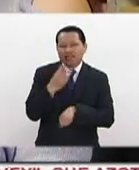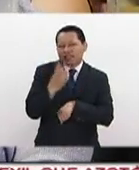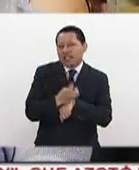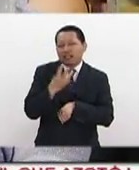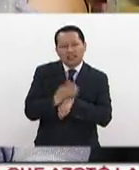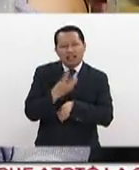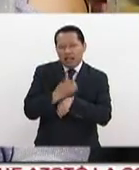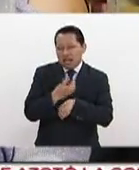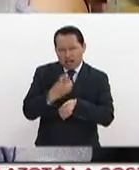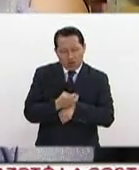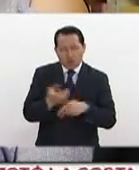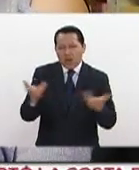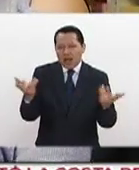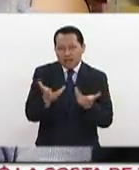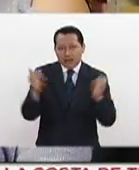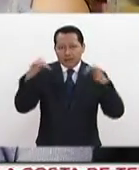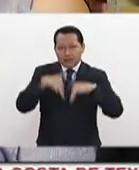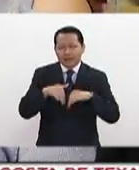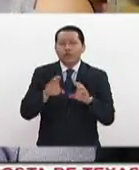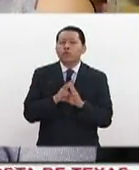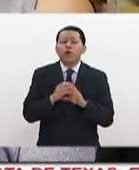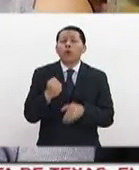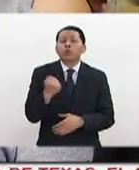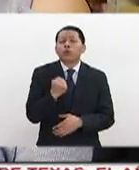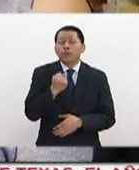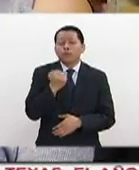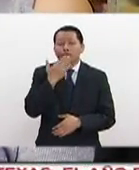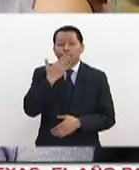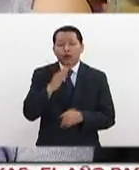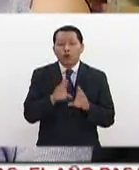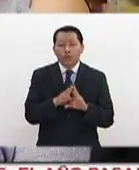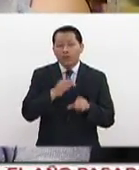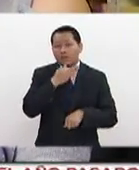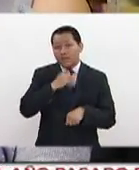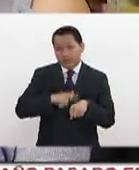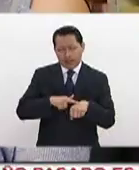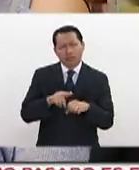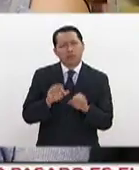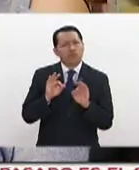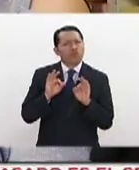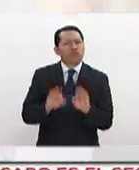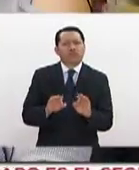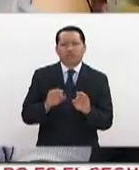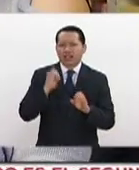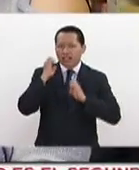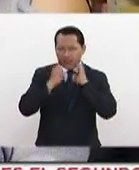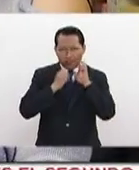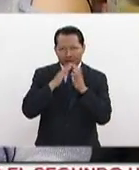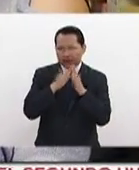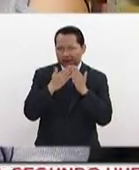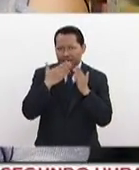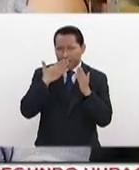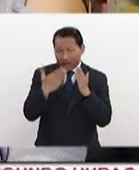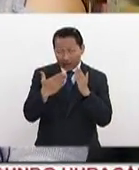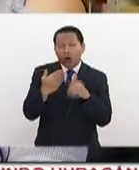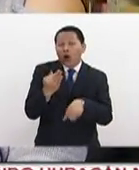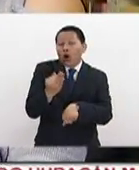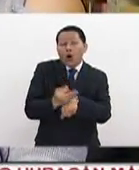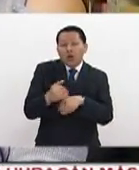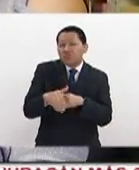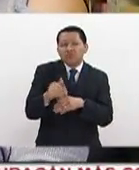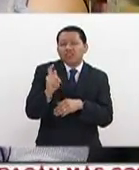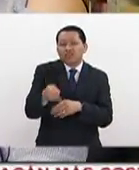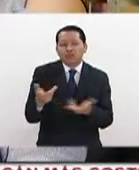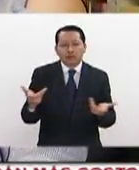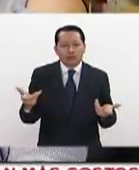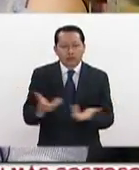edición, pues cuenta con la fortuna de estar considerado como un festival de gran calidad literaria. Y en esta edición creo que hemos logrado